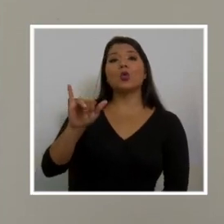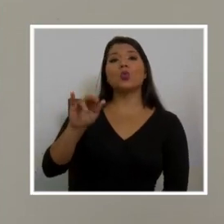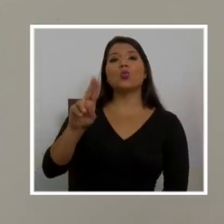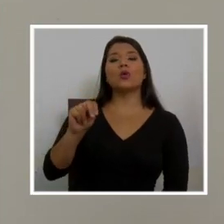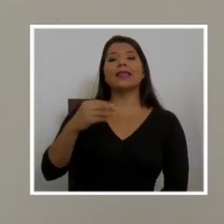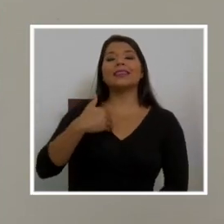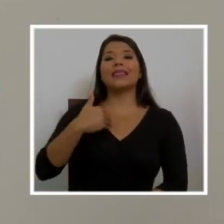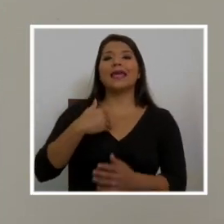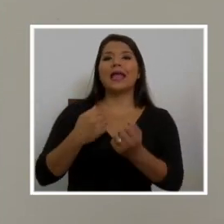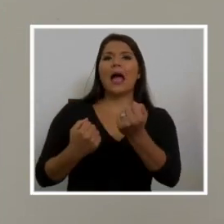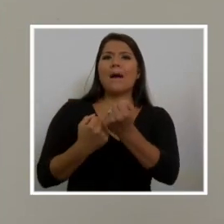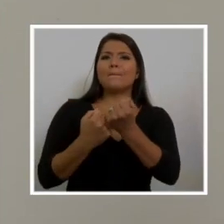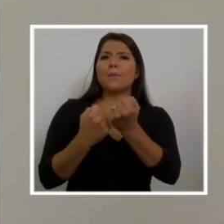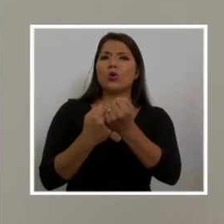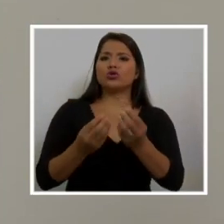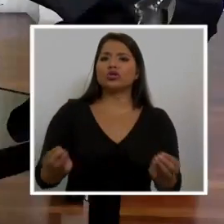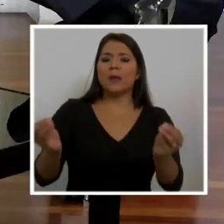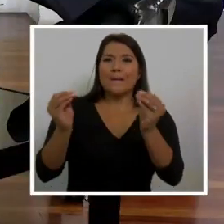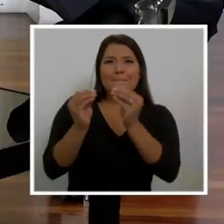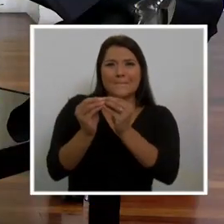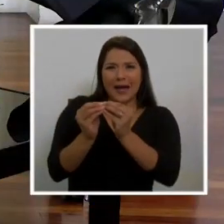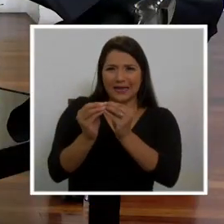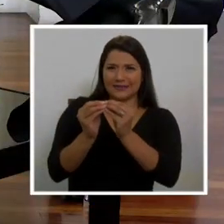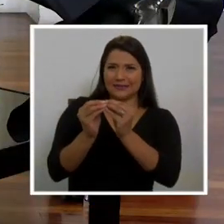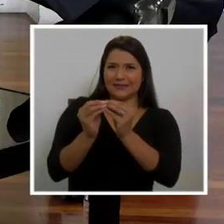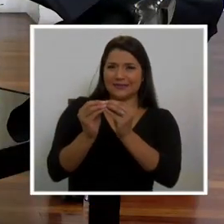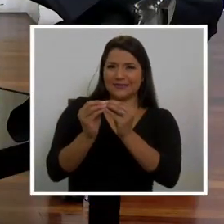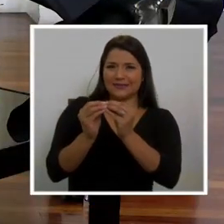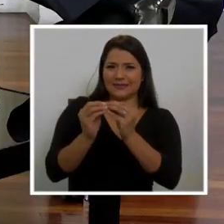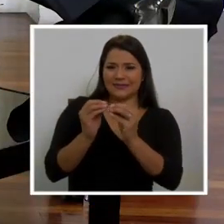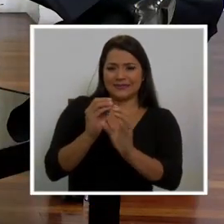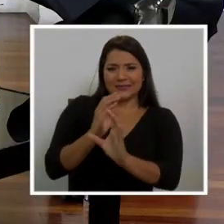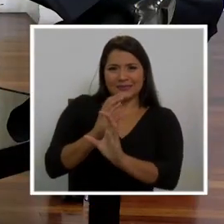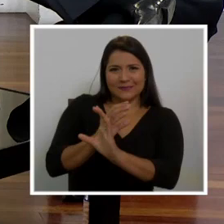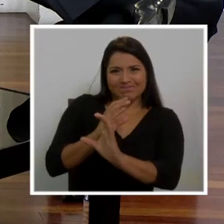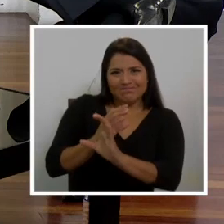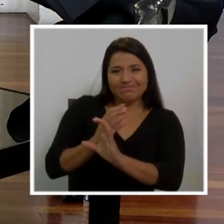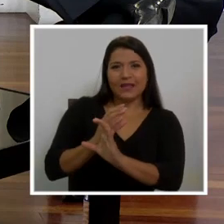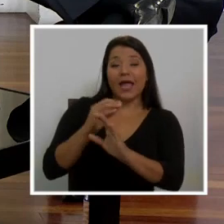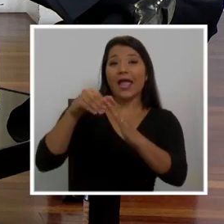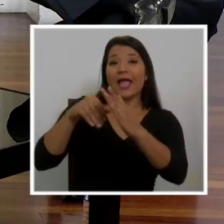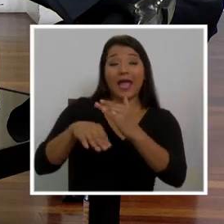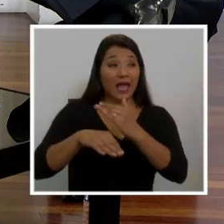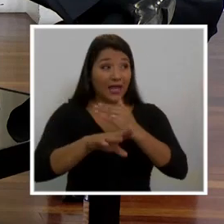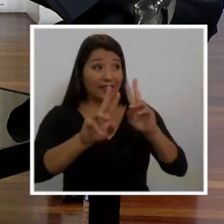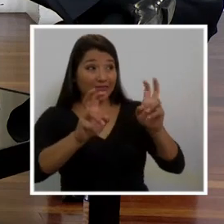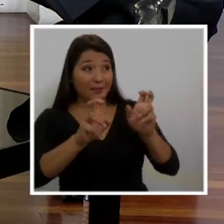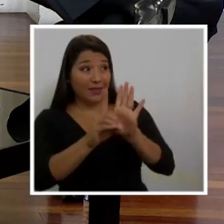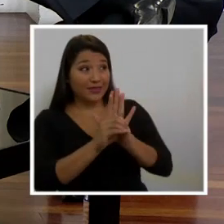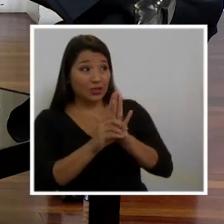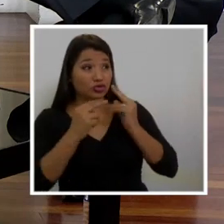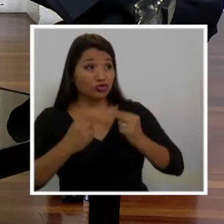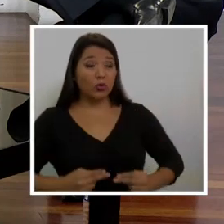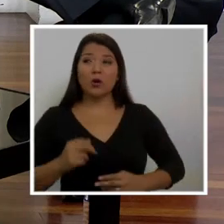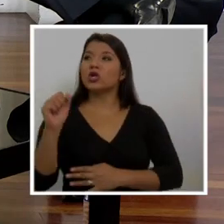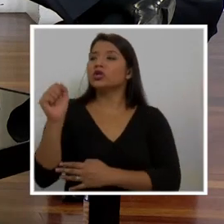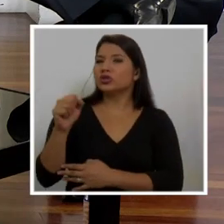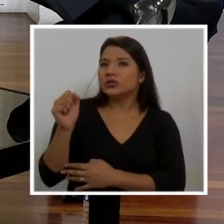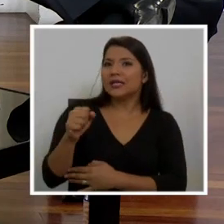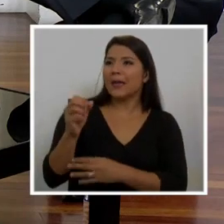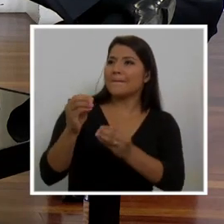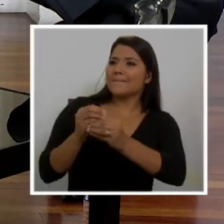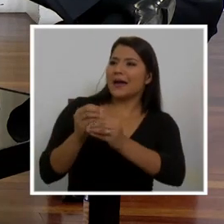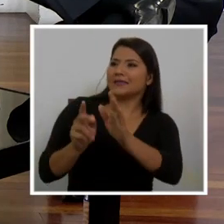de o apoyos mucho más conservadores que comprometen En tema de una derechos agenda humanos. más progresista. En aborto